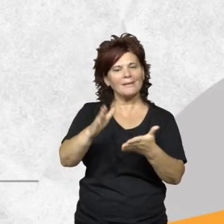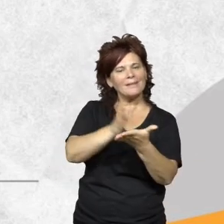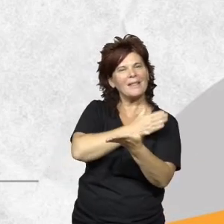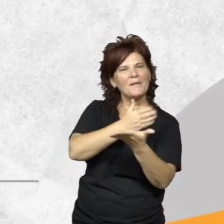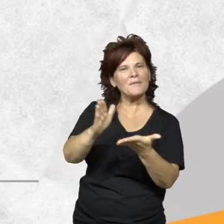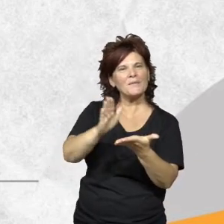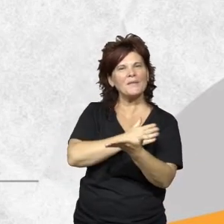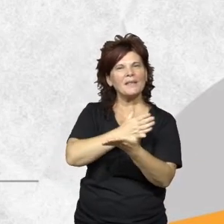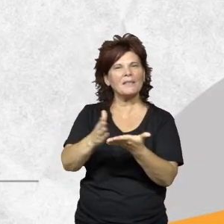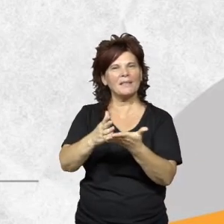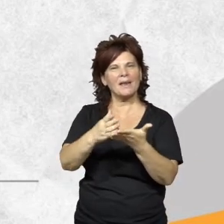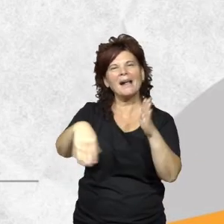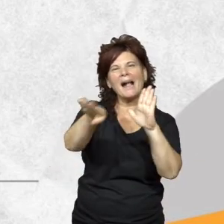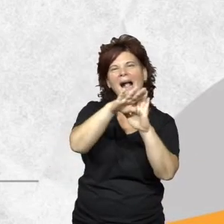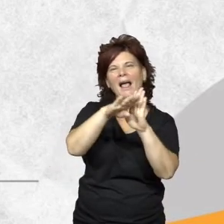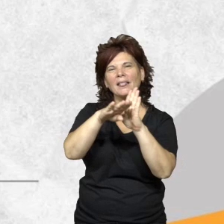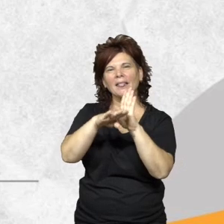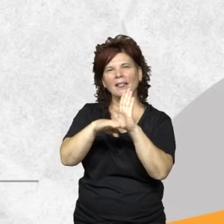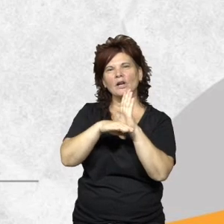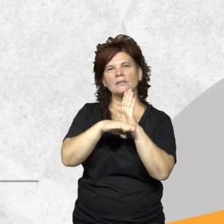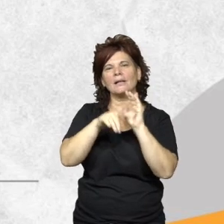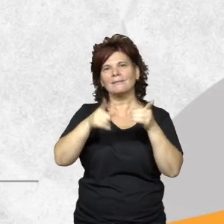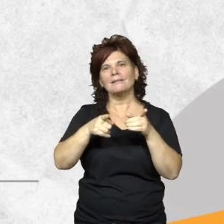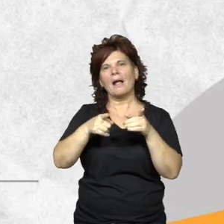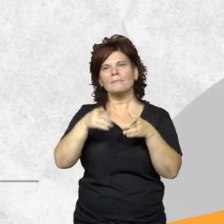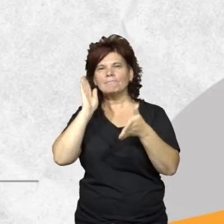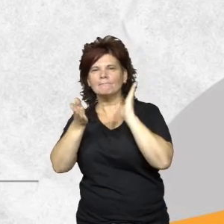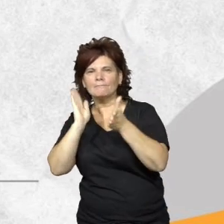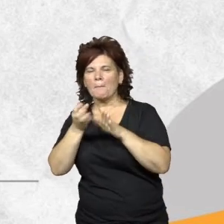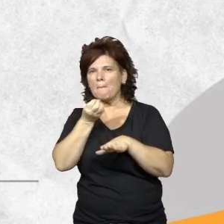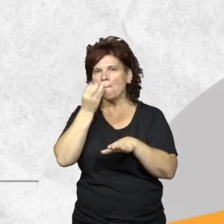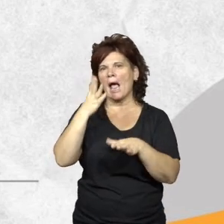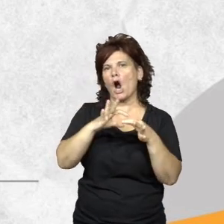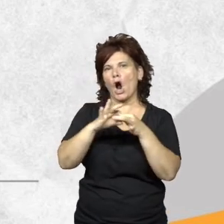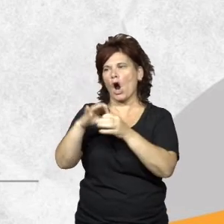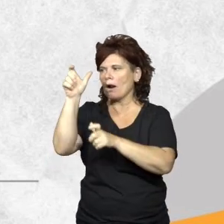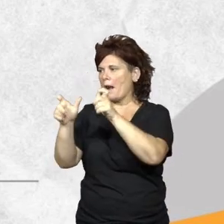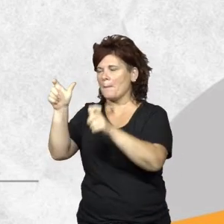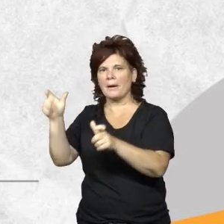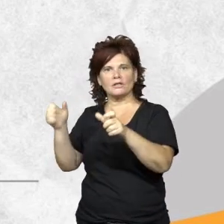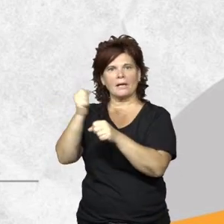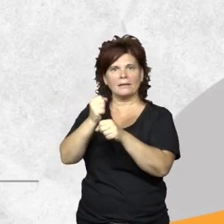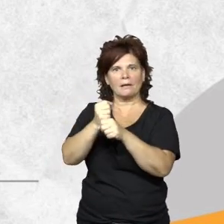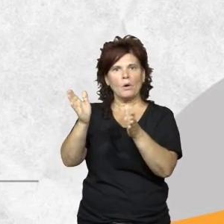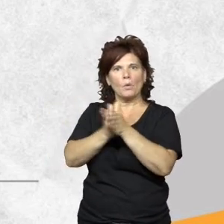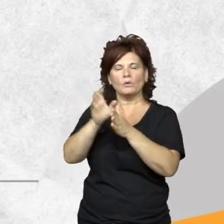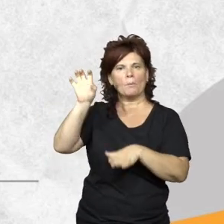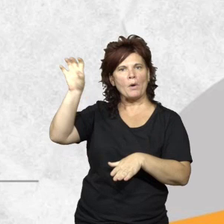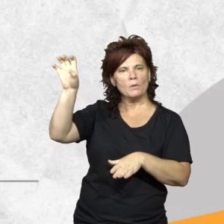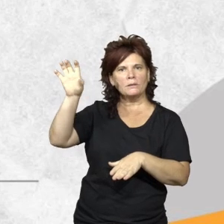dividirlo o categorizarlo para poder gestionarlo mejor con las operadoras de valorizables de la provincia.